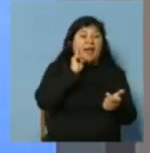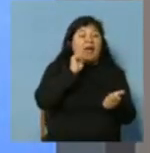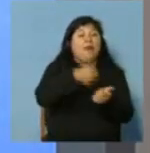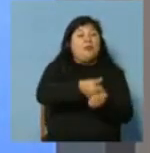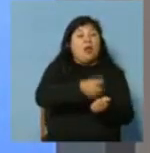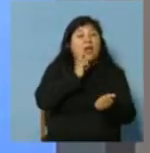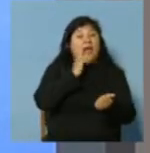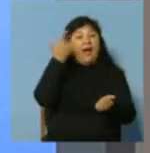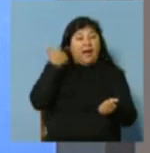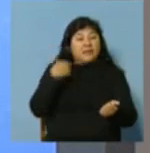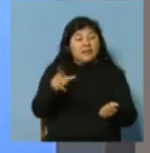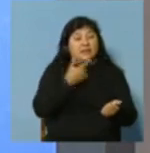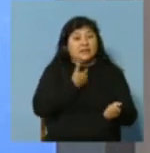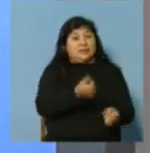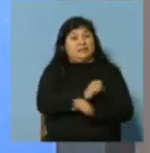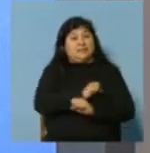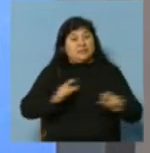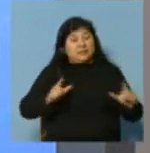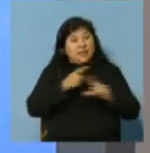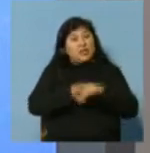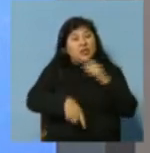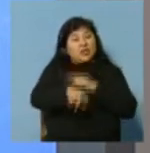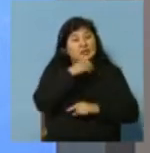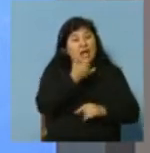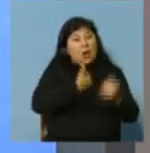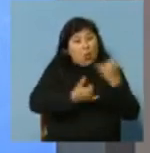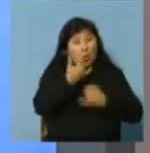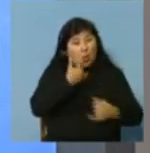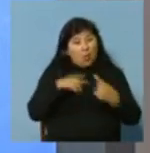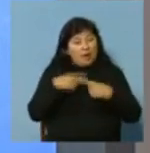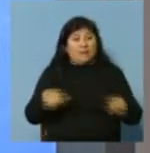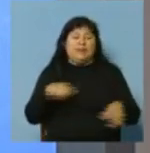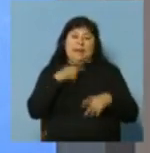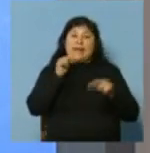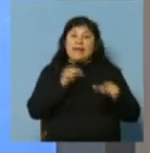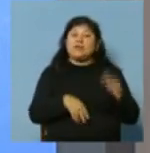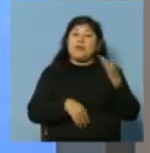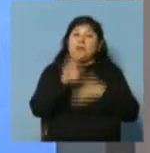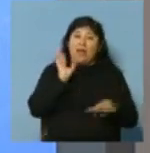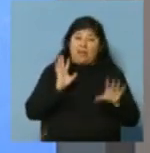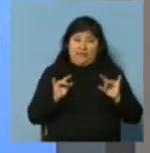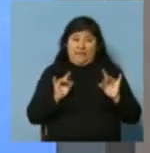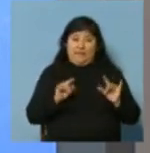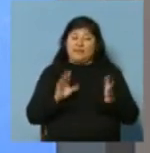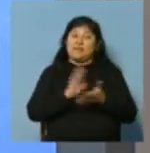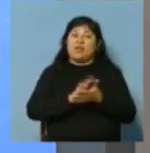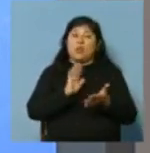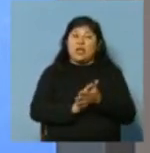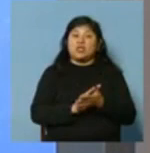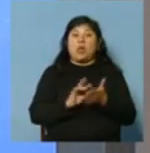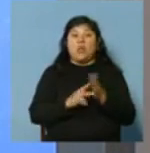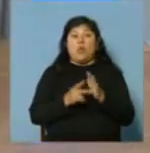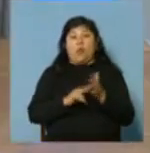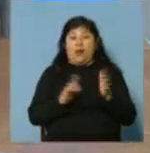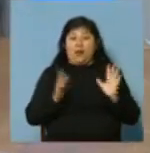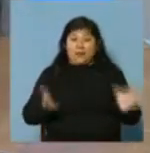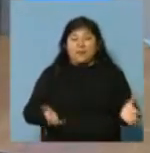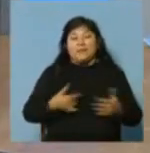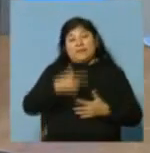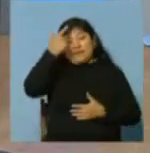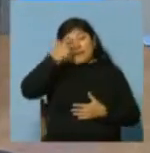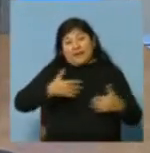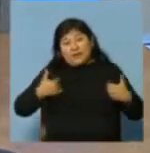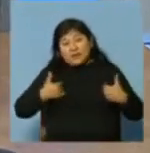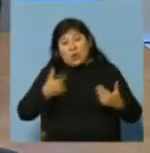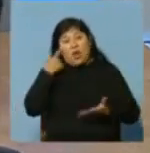difícil desde el manejo de este cuadro lo más difícil porque estamos en una situación muy compleja ahí se mezcla lo ético y lo